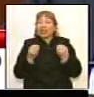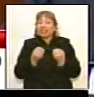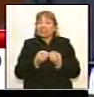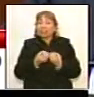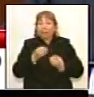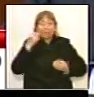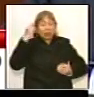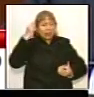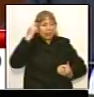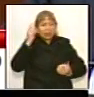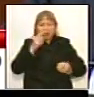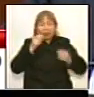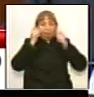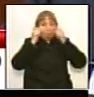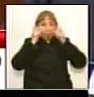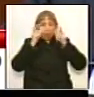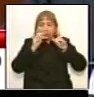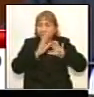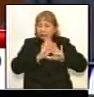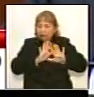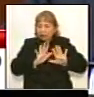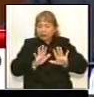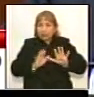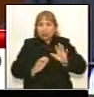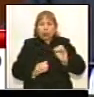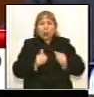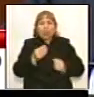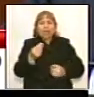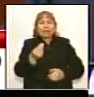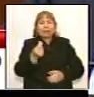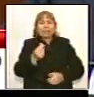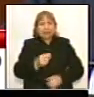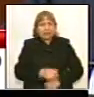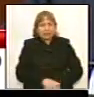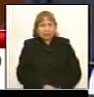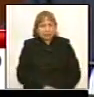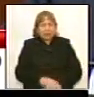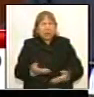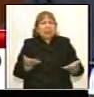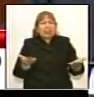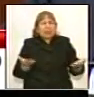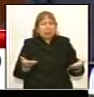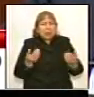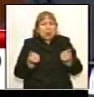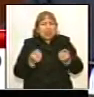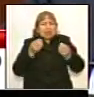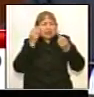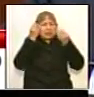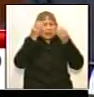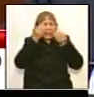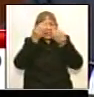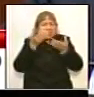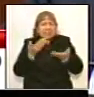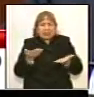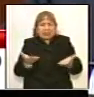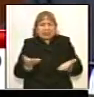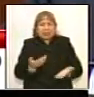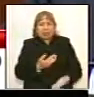sin sorpresas, pues, presidente. ¿Cuál es la prisa? Aquí, ¿cuál es el mensaje que se le está dando al